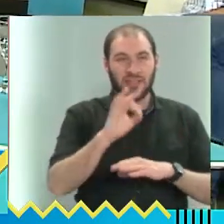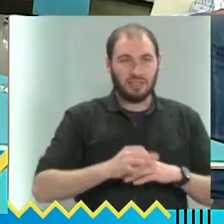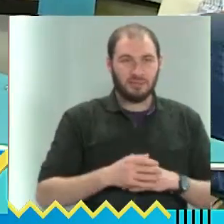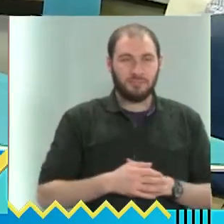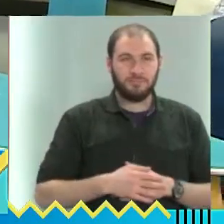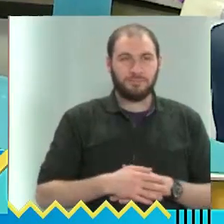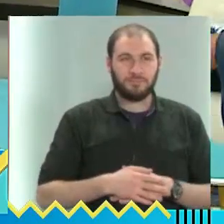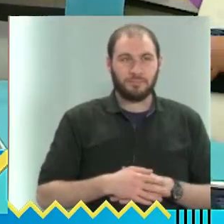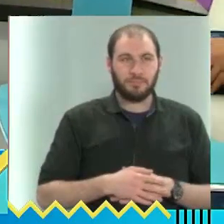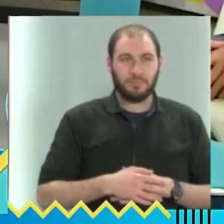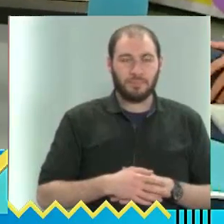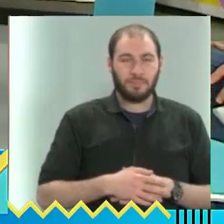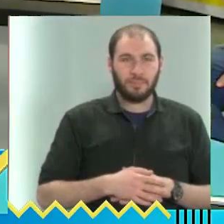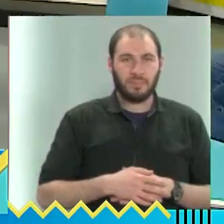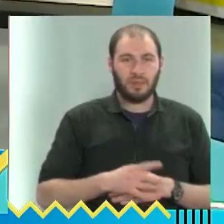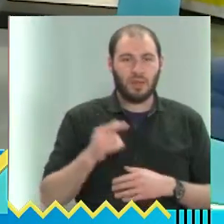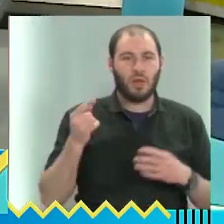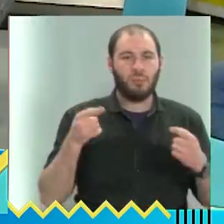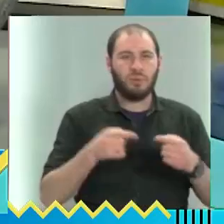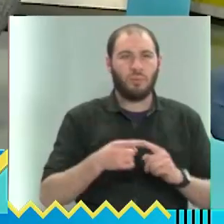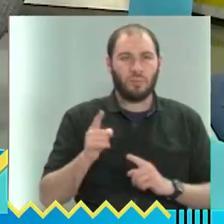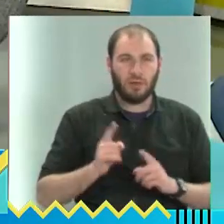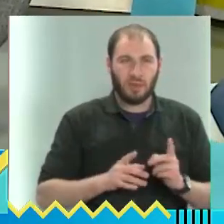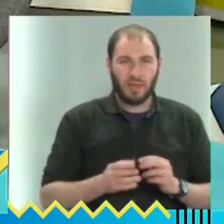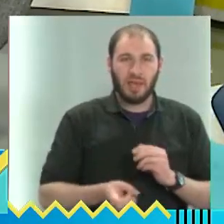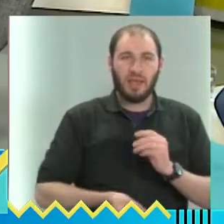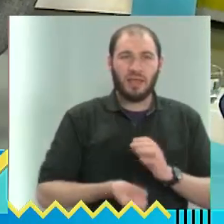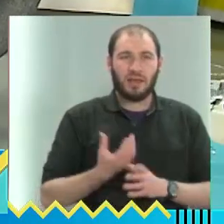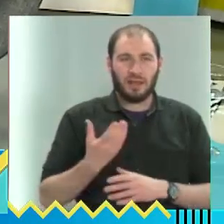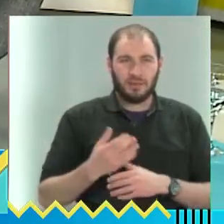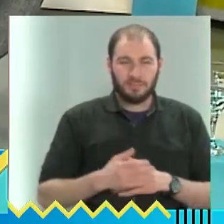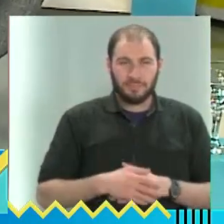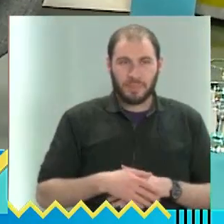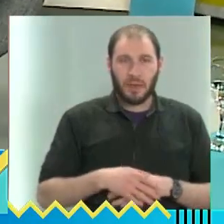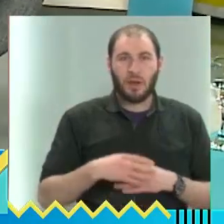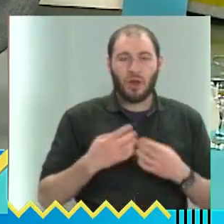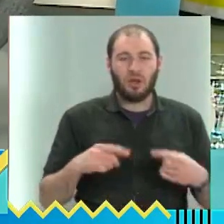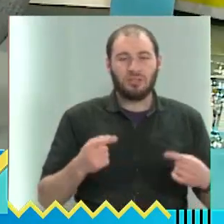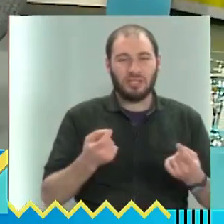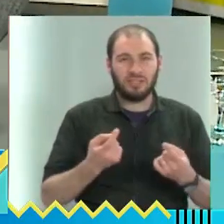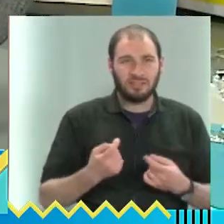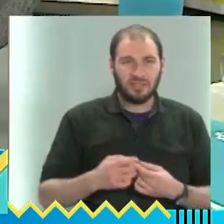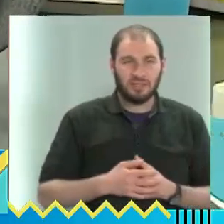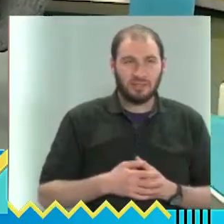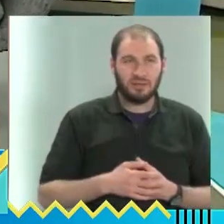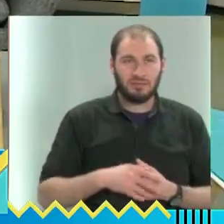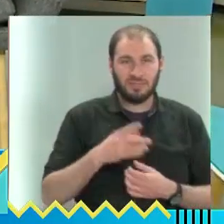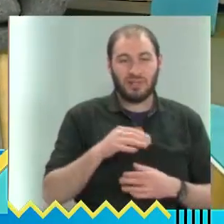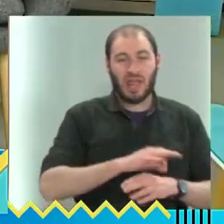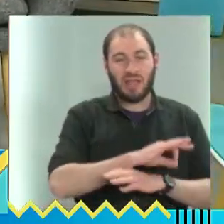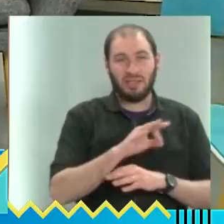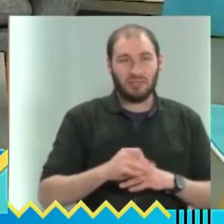surgió como digamos, la idea se generó por la necesidad de que tenemos los